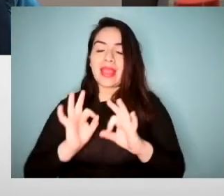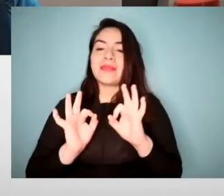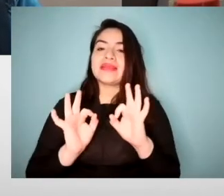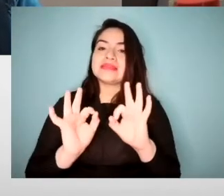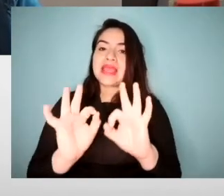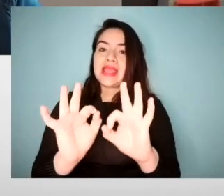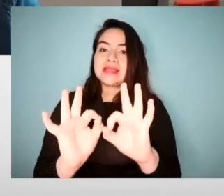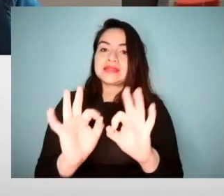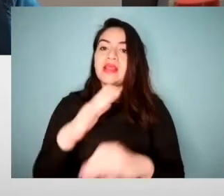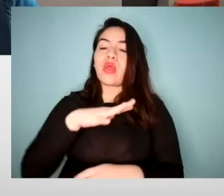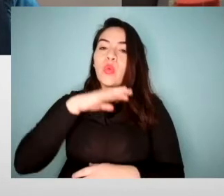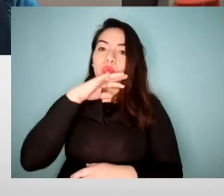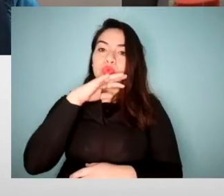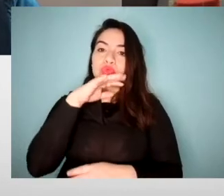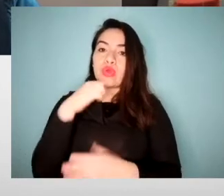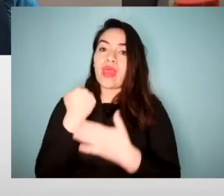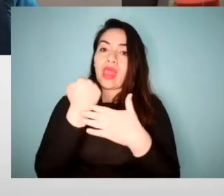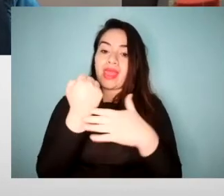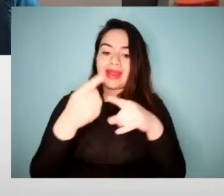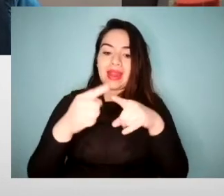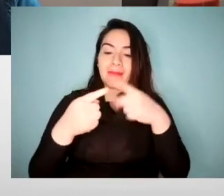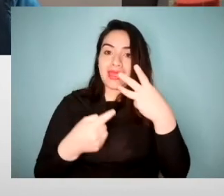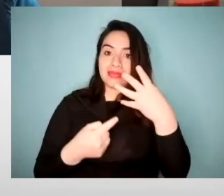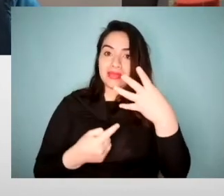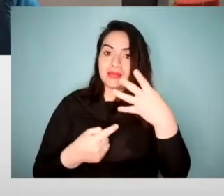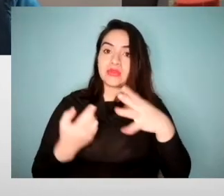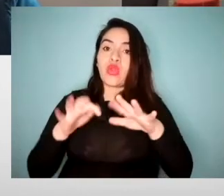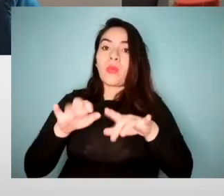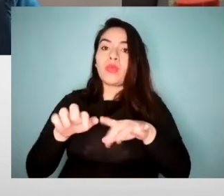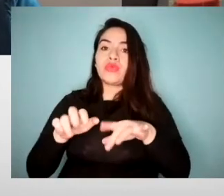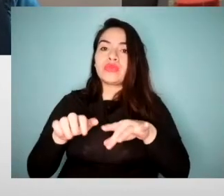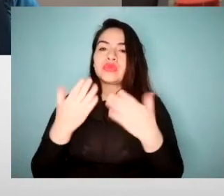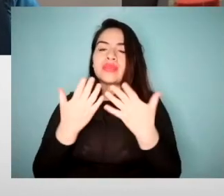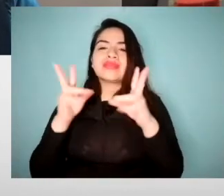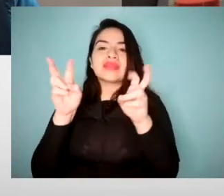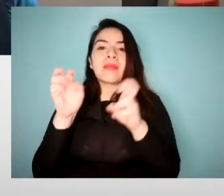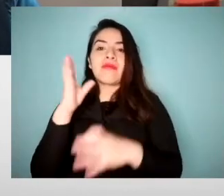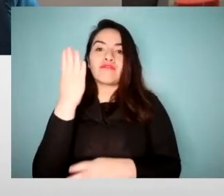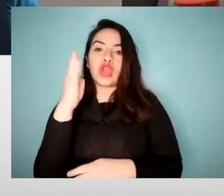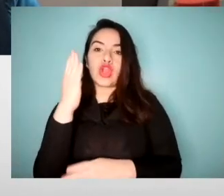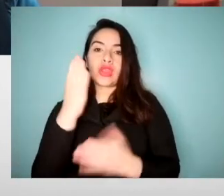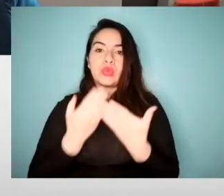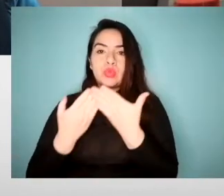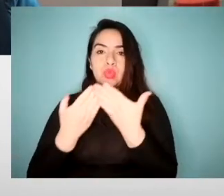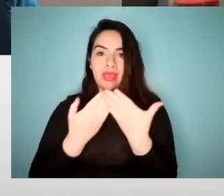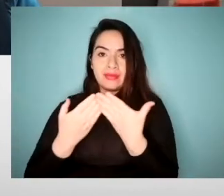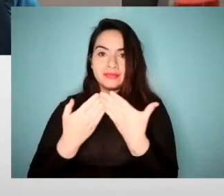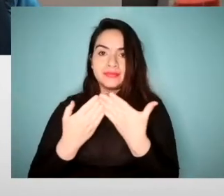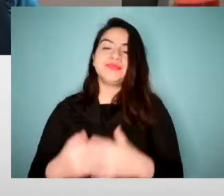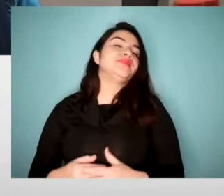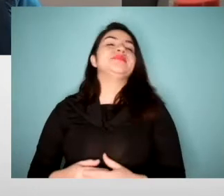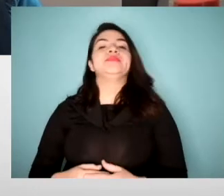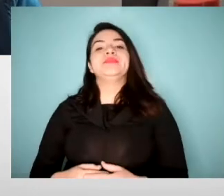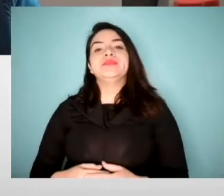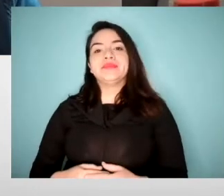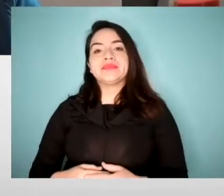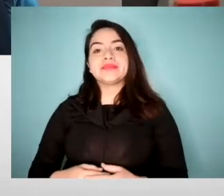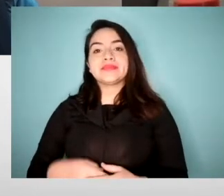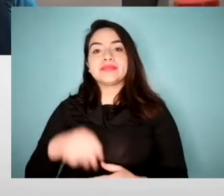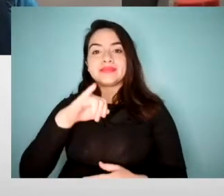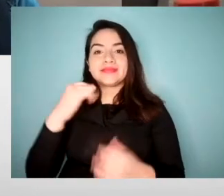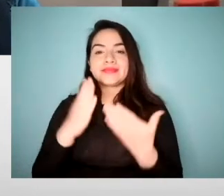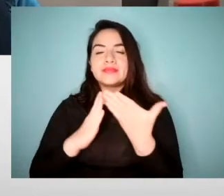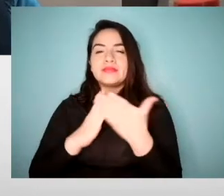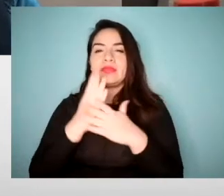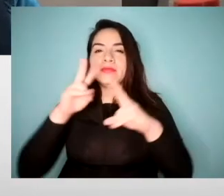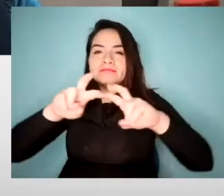en el uso de herramientas computacionales para estudiar fenómenos biológicos. Y de ahí empecé a indagar en el